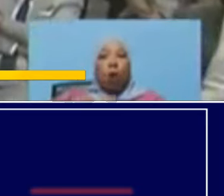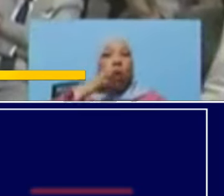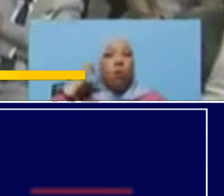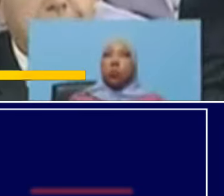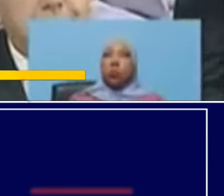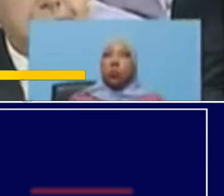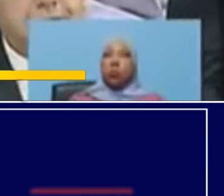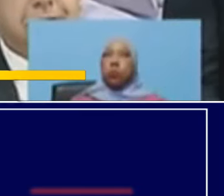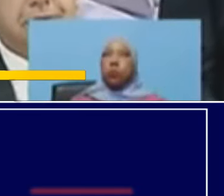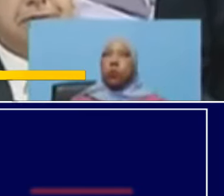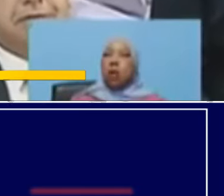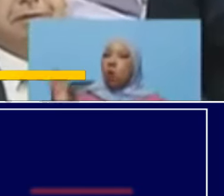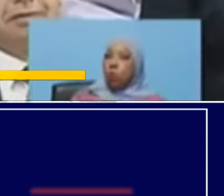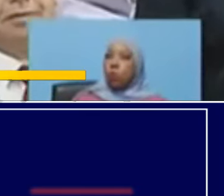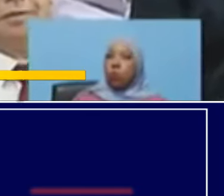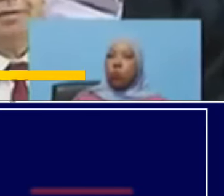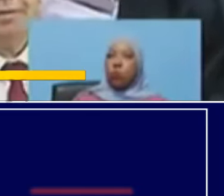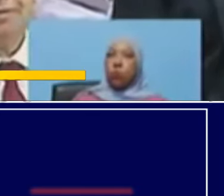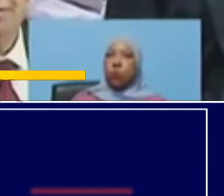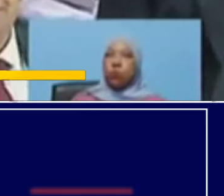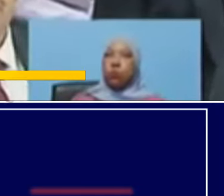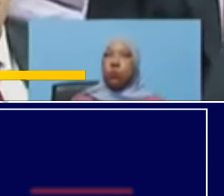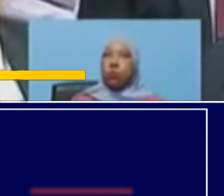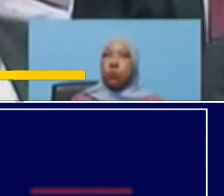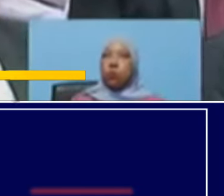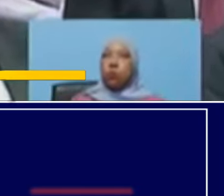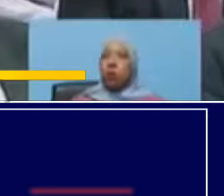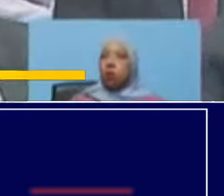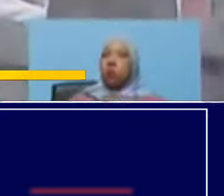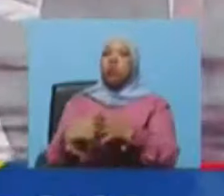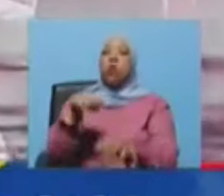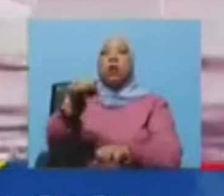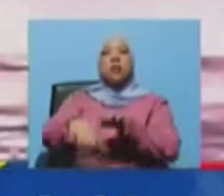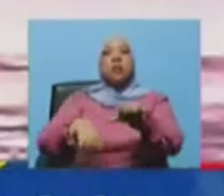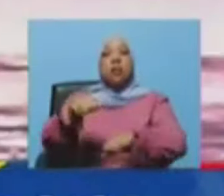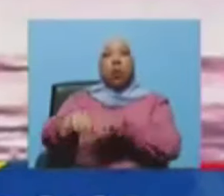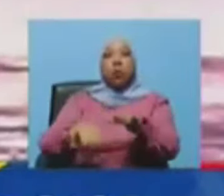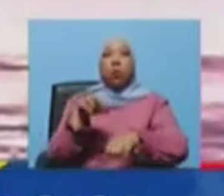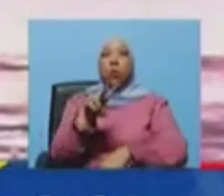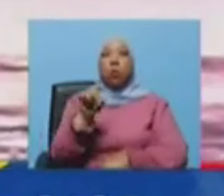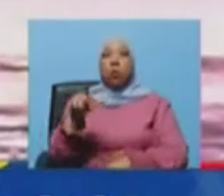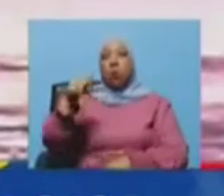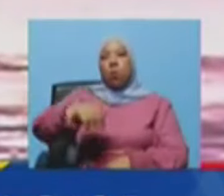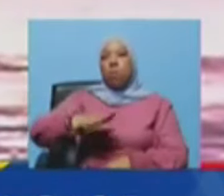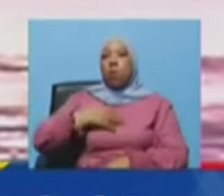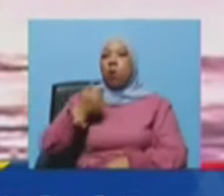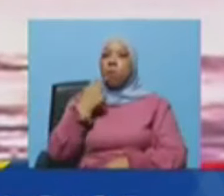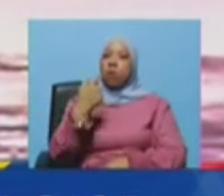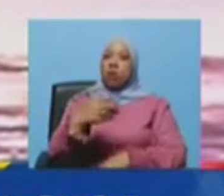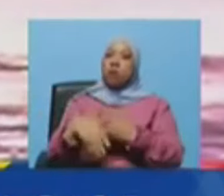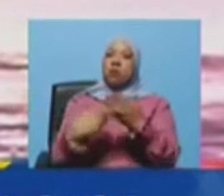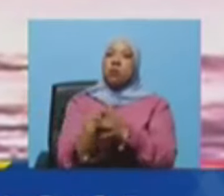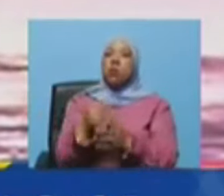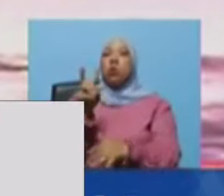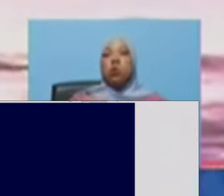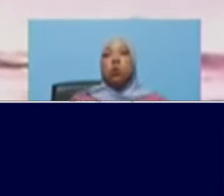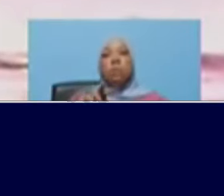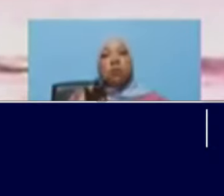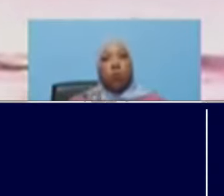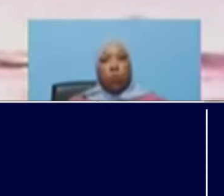Venezuela. El jefe del gobierno venezolano agradeció la solidaridad de Turquía. y hoy podemos decir